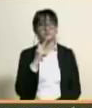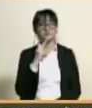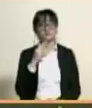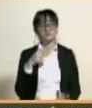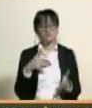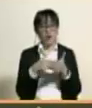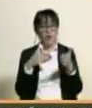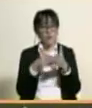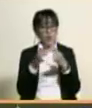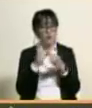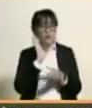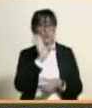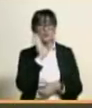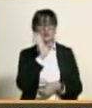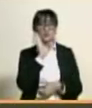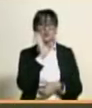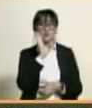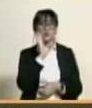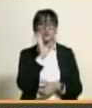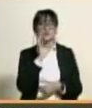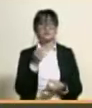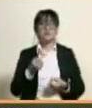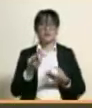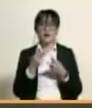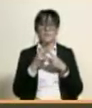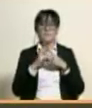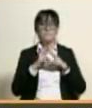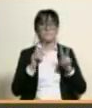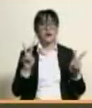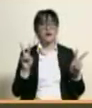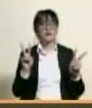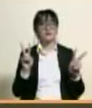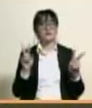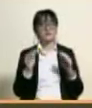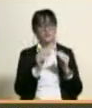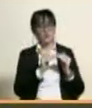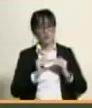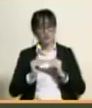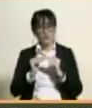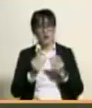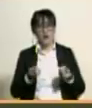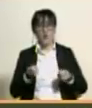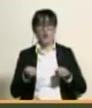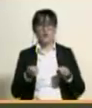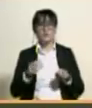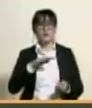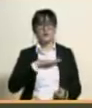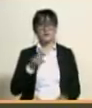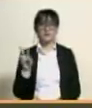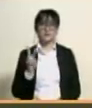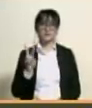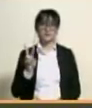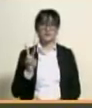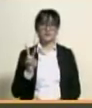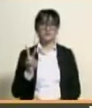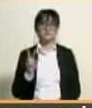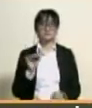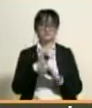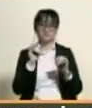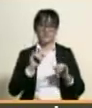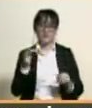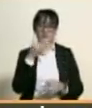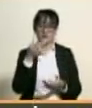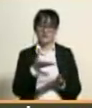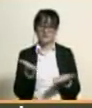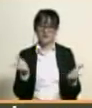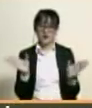organizaciones criminales y garantizar la paz y la estabilidad económica de Venezuela. Feliz tarde y